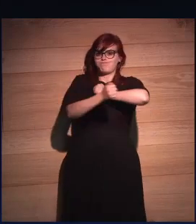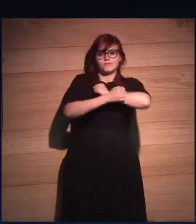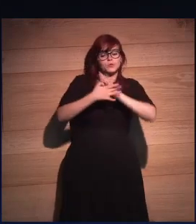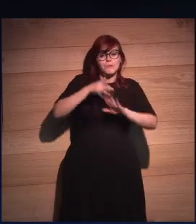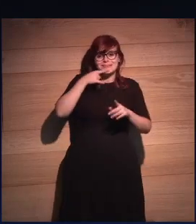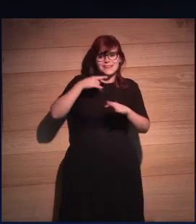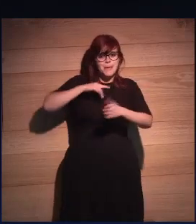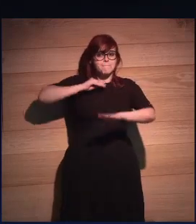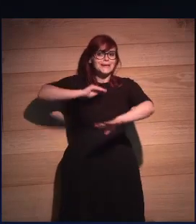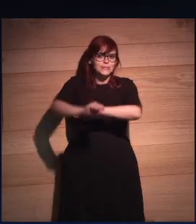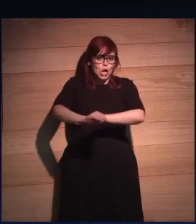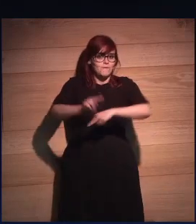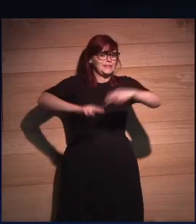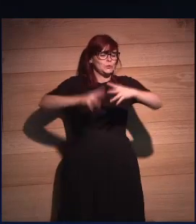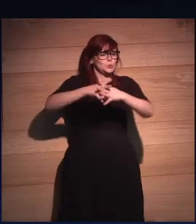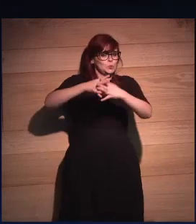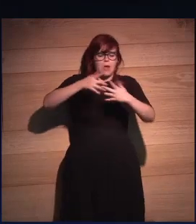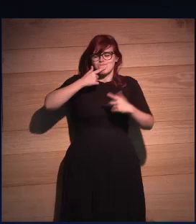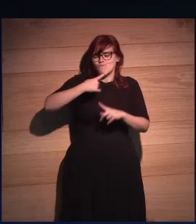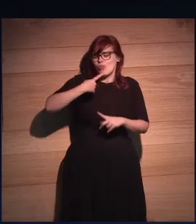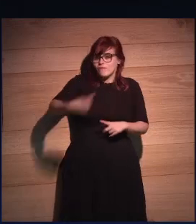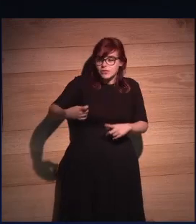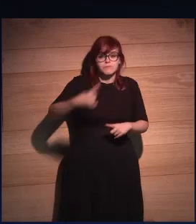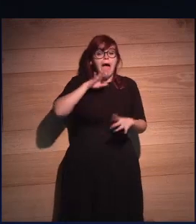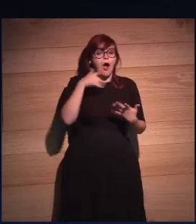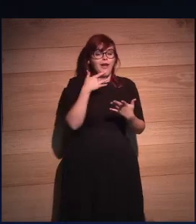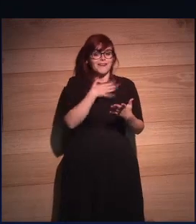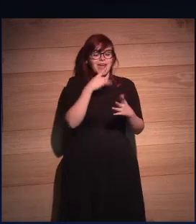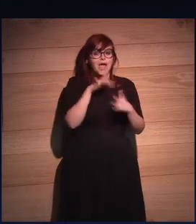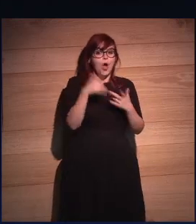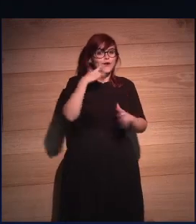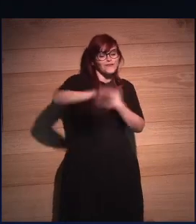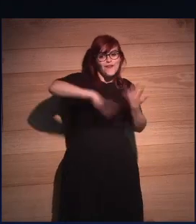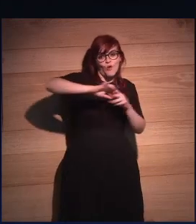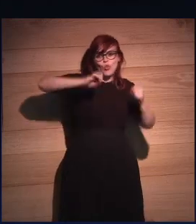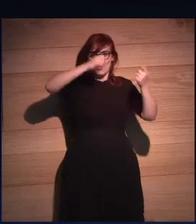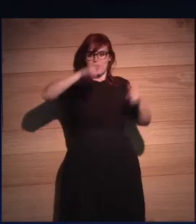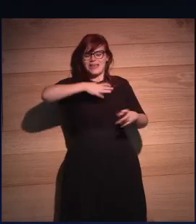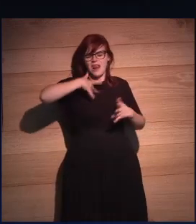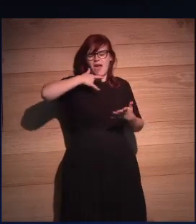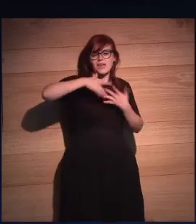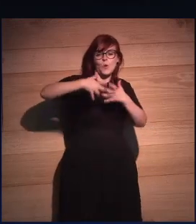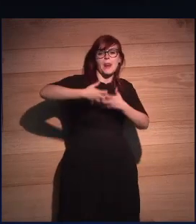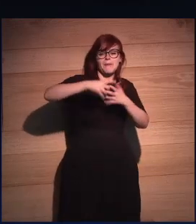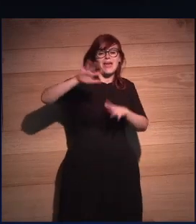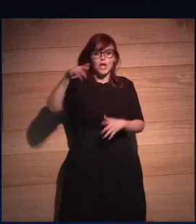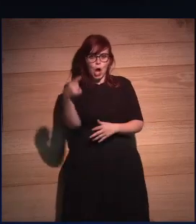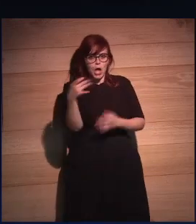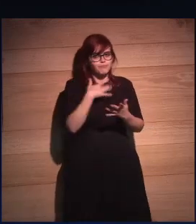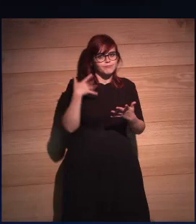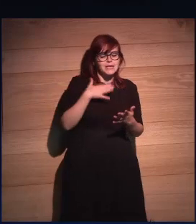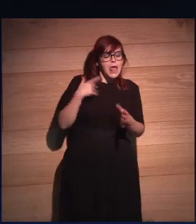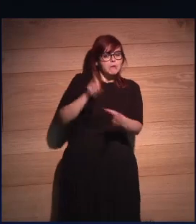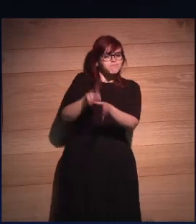en infraestructura se ha vuelto muy difícil, nadie se quiere quedar fuera de la revolución. Bueno, toda esta guerra con el 5G es